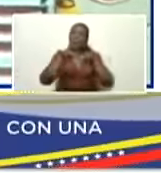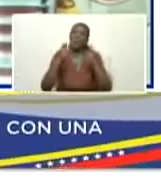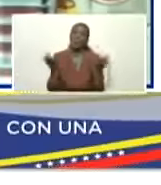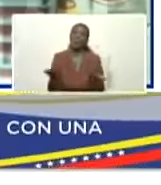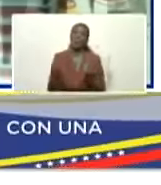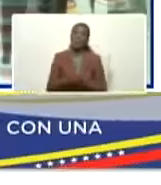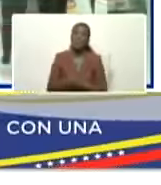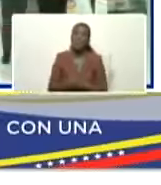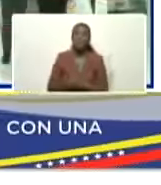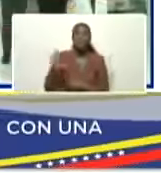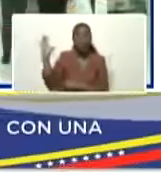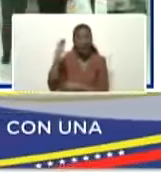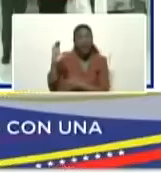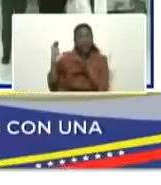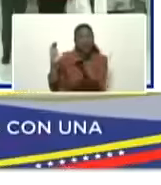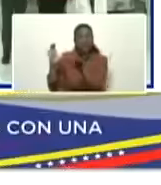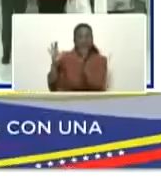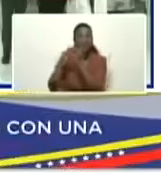todas. ¡Caracas!